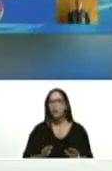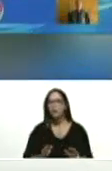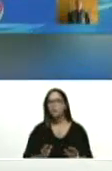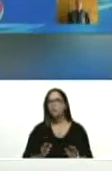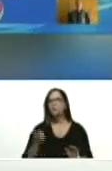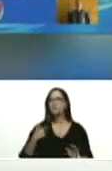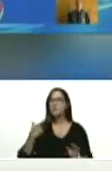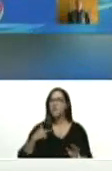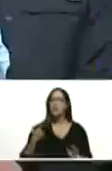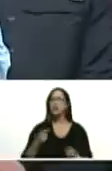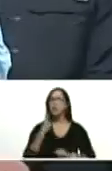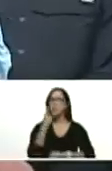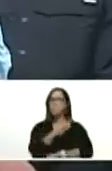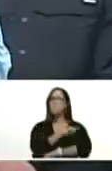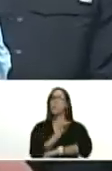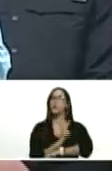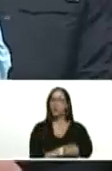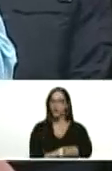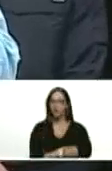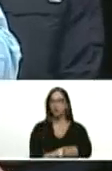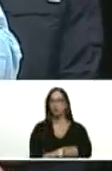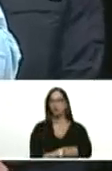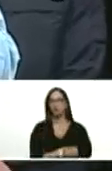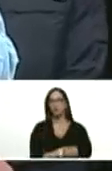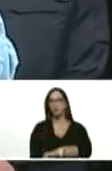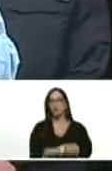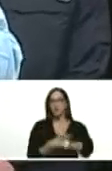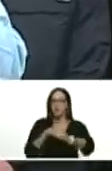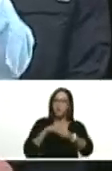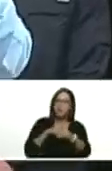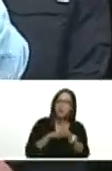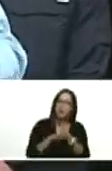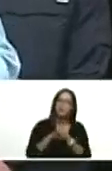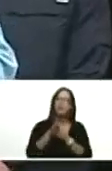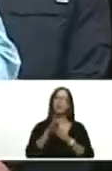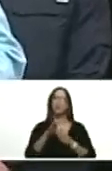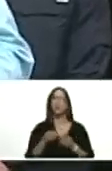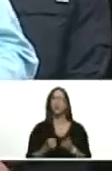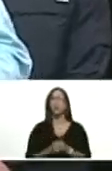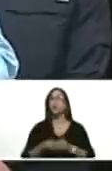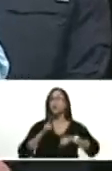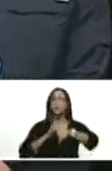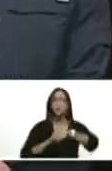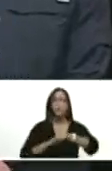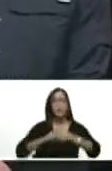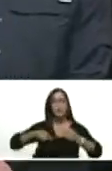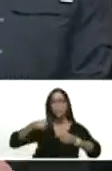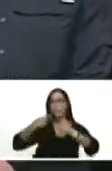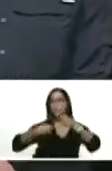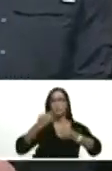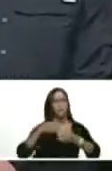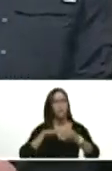tiene un poder que trascendió su época y su tiempo,